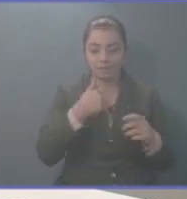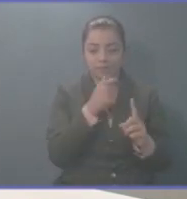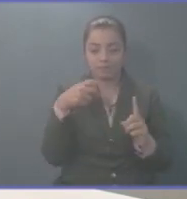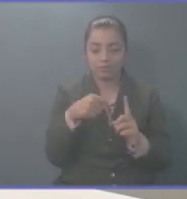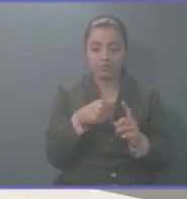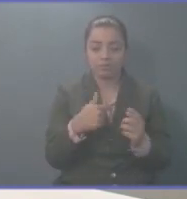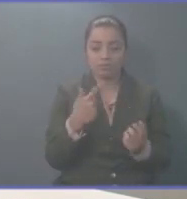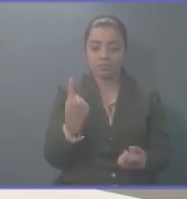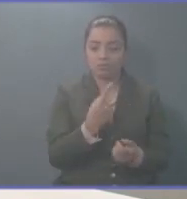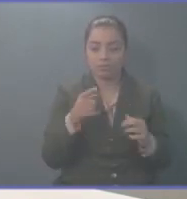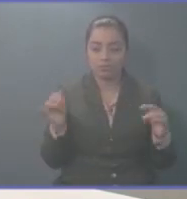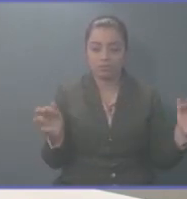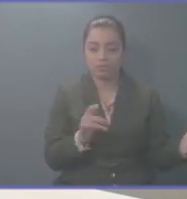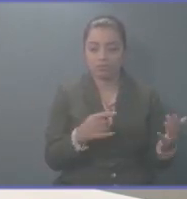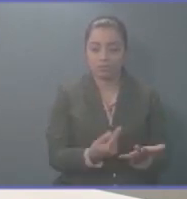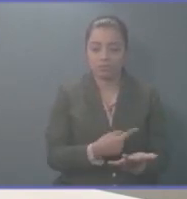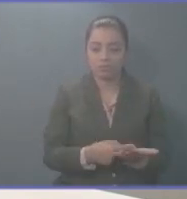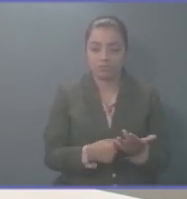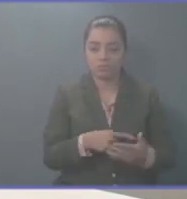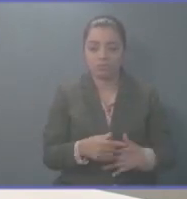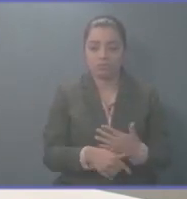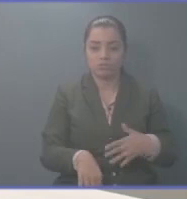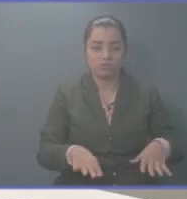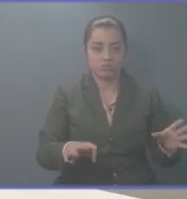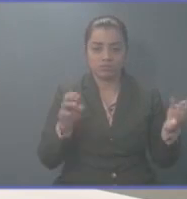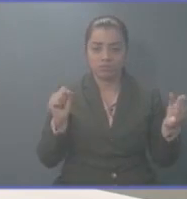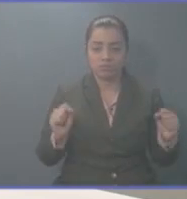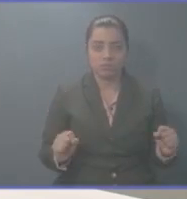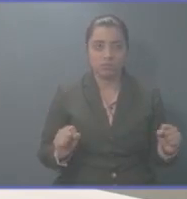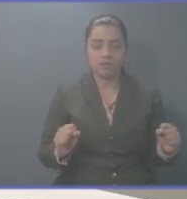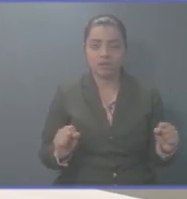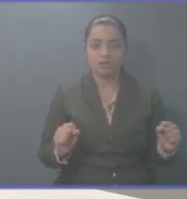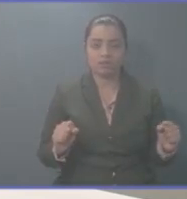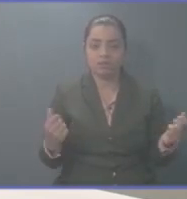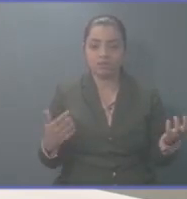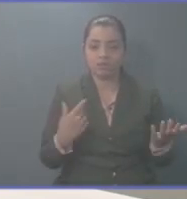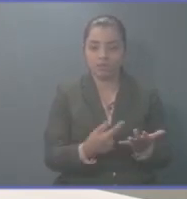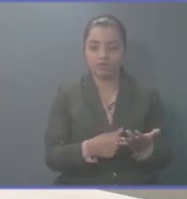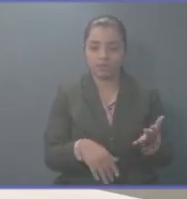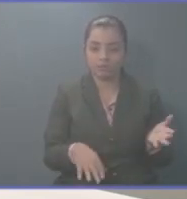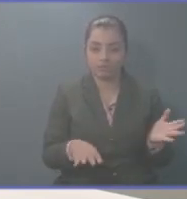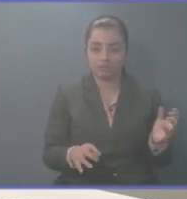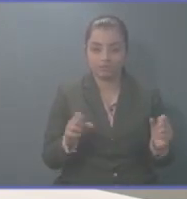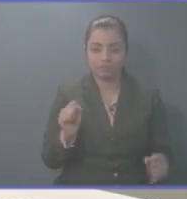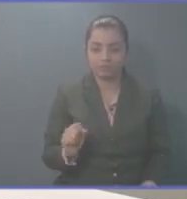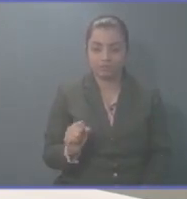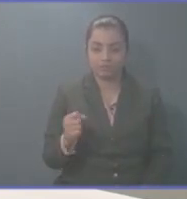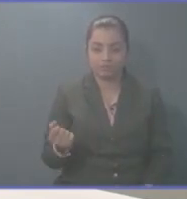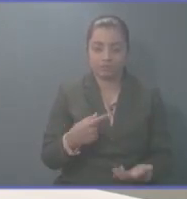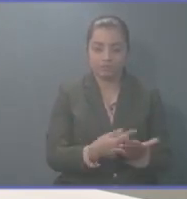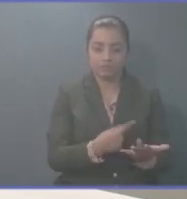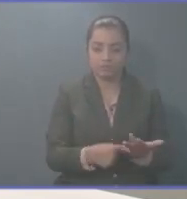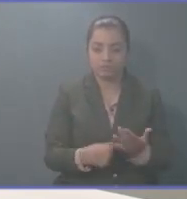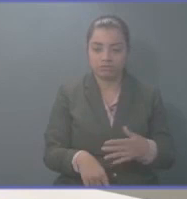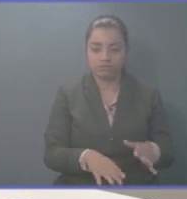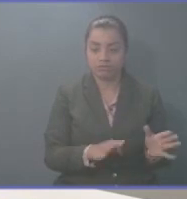ver con los veteranos de guerra. Yo pediría al fiscal general, con todo respeto al doctor Raúl Melara, que investigue este tipo de incidentes,